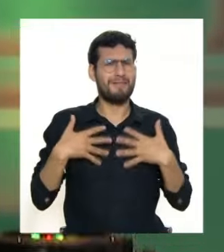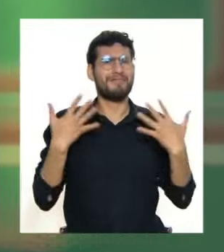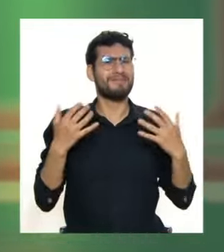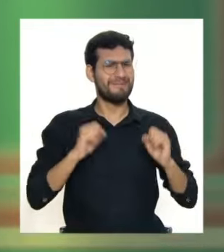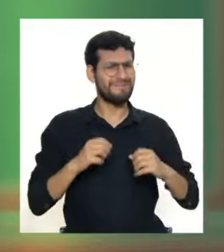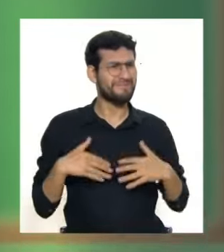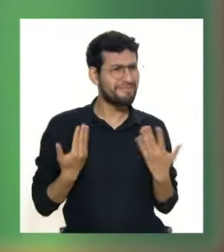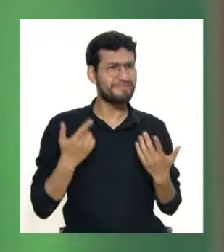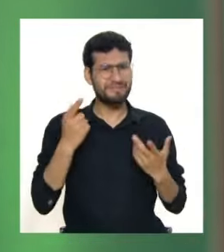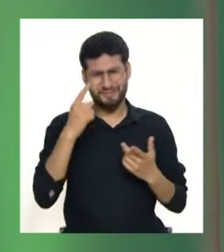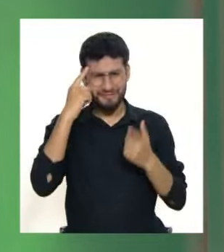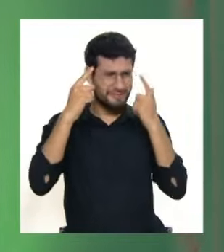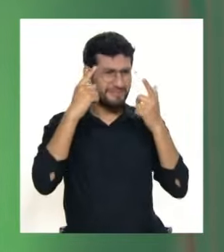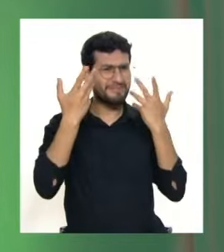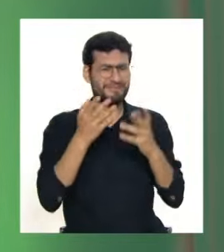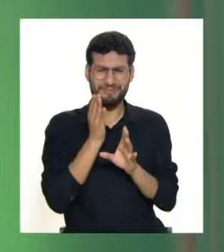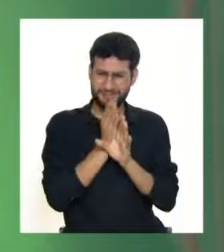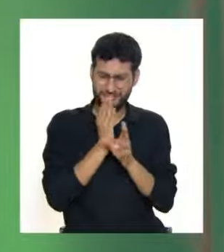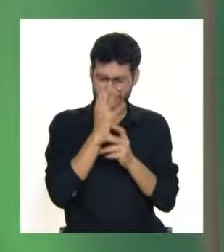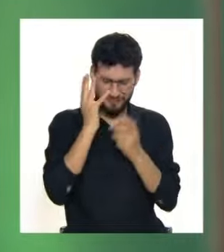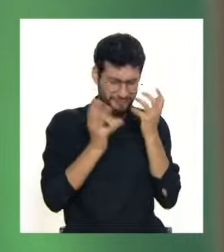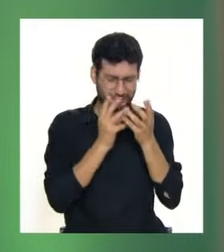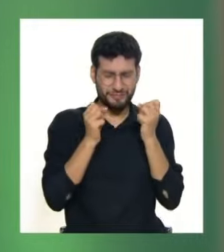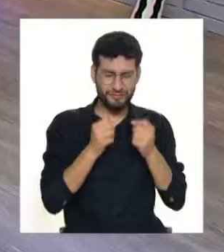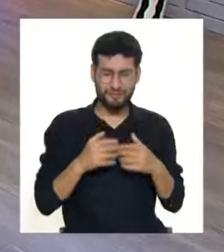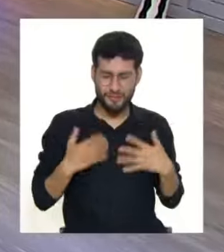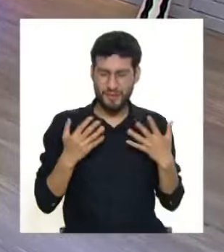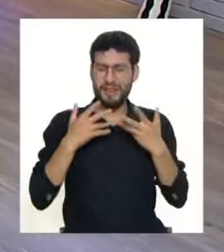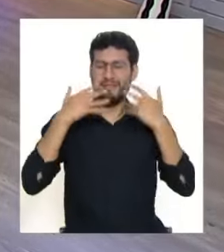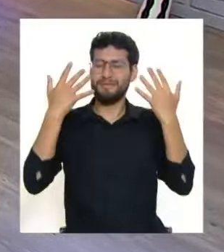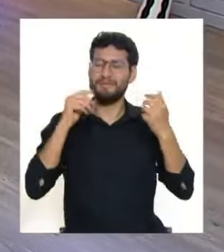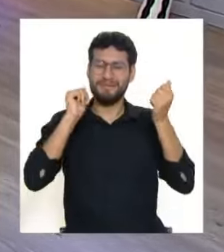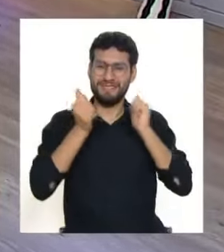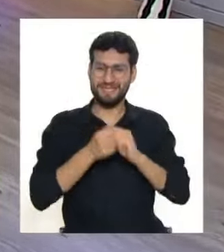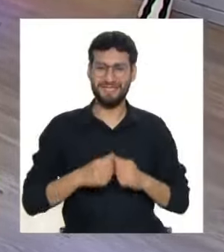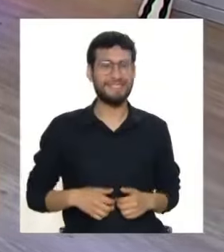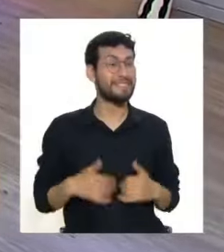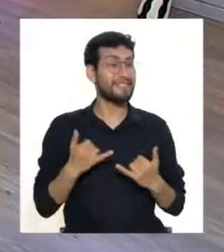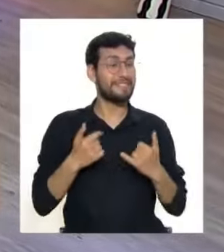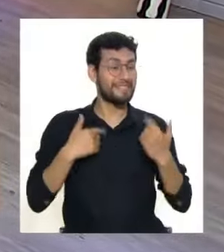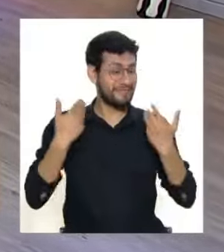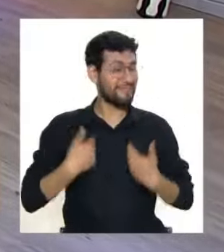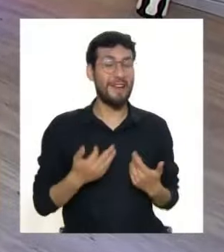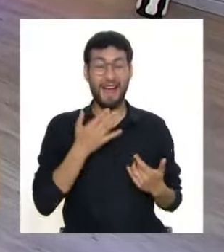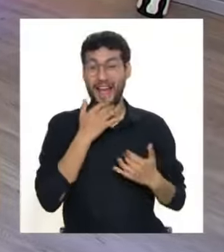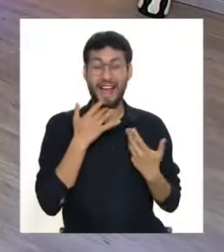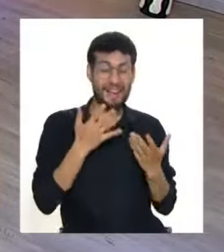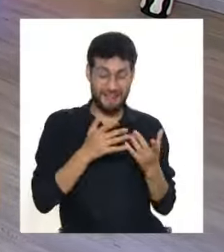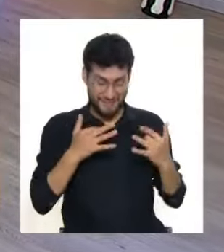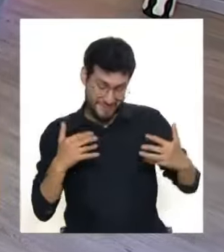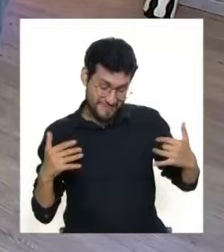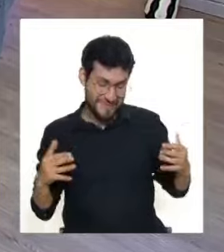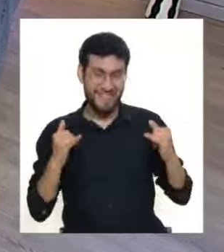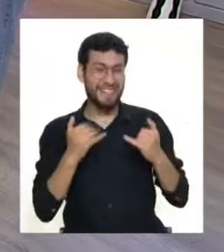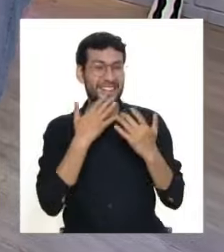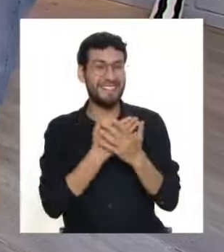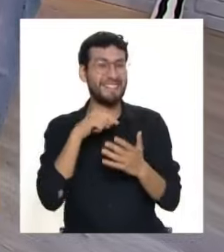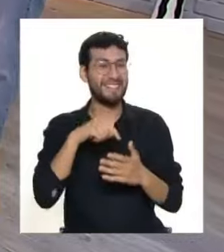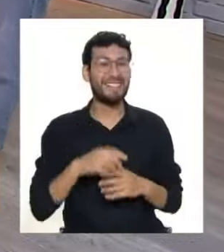que mentalmente también, psicológicamente, cambie nuestro estado de ánimo. Así es que hoy día venía así con todos los colores... Aquí